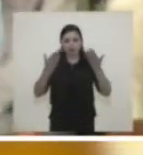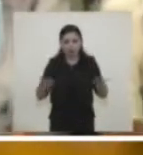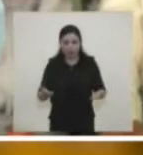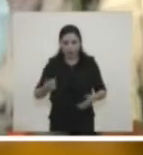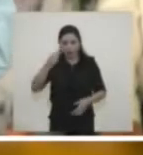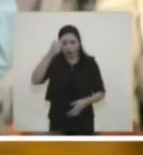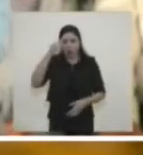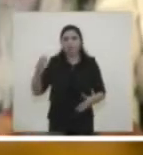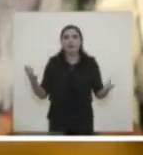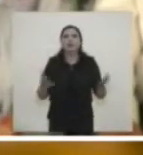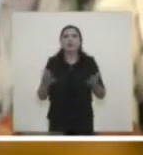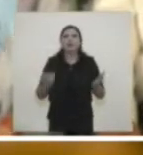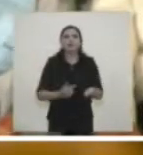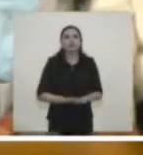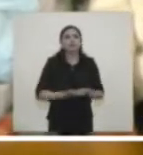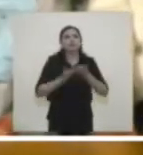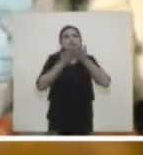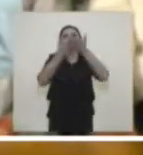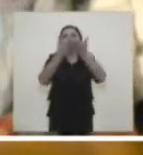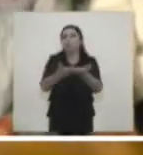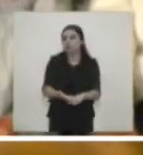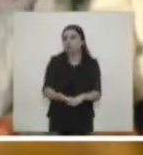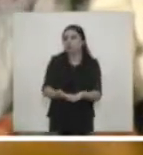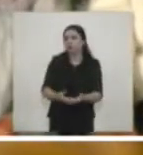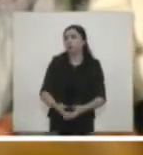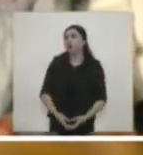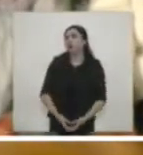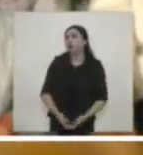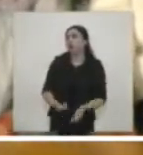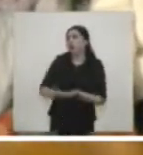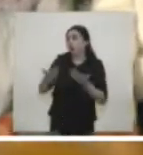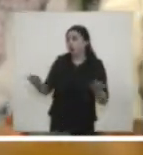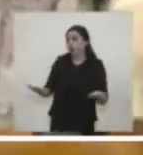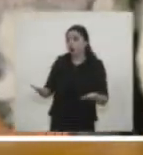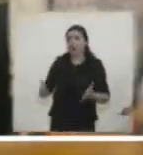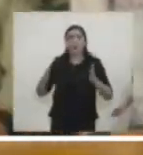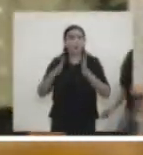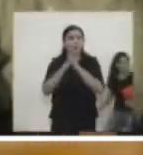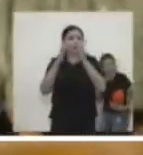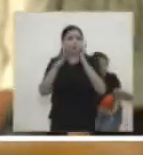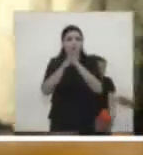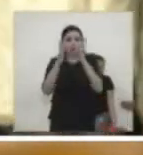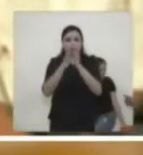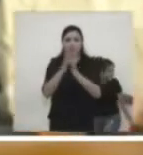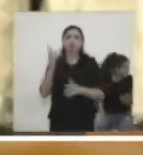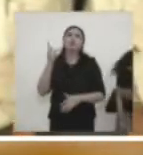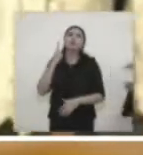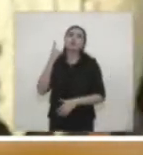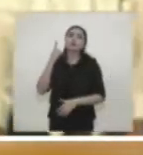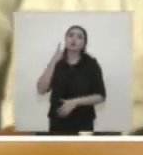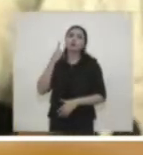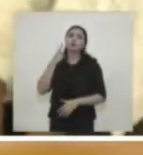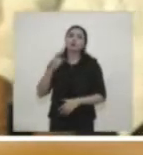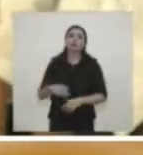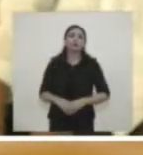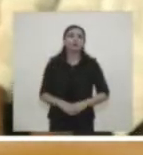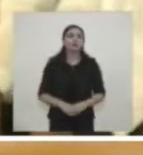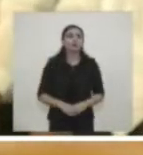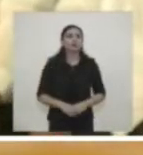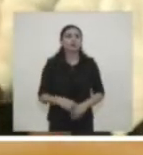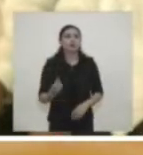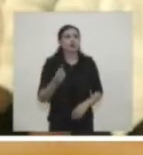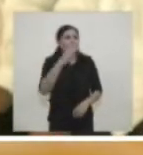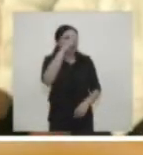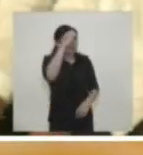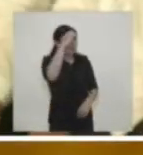de intereses. Y por eso yo creo que José Antonio Meade nos representa no solamente a muchos políticos que tenemos las